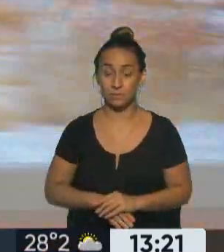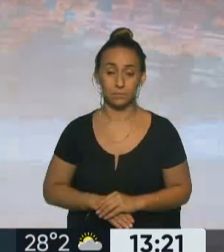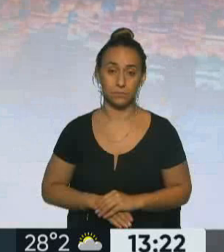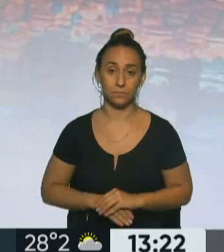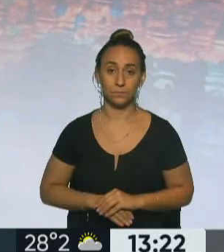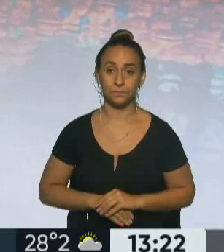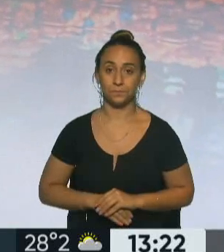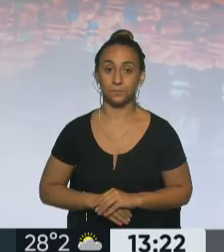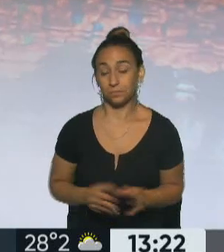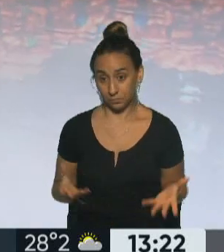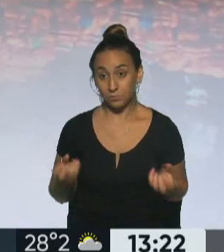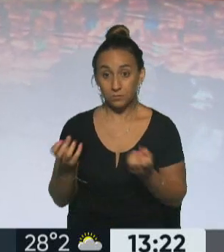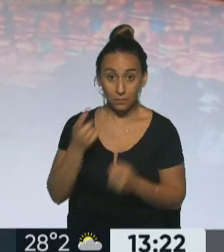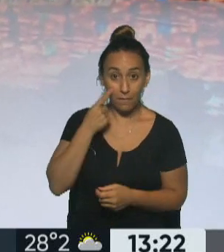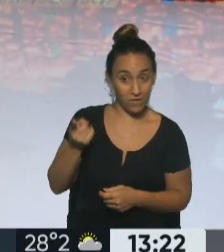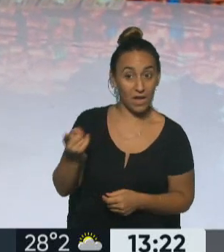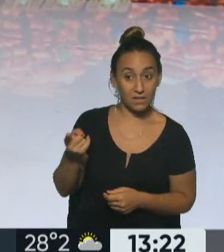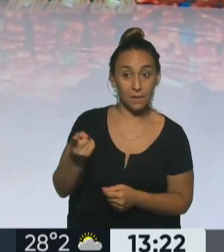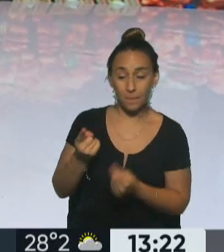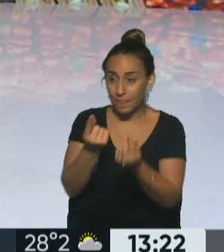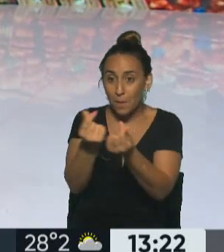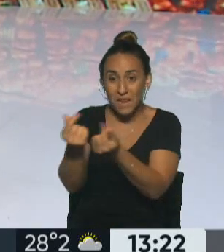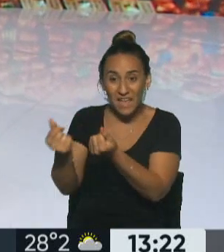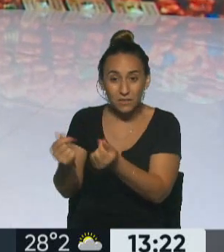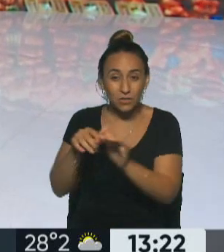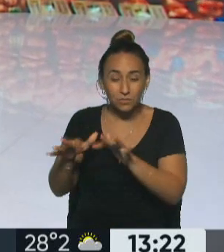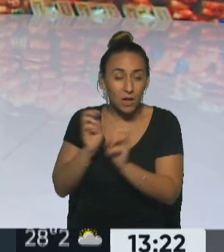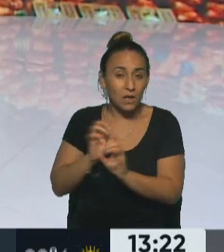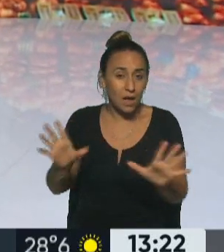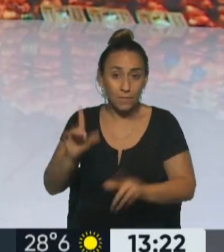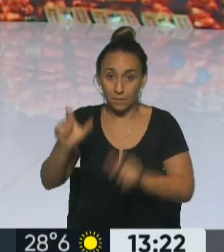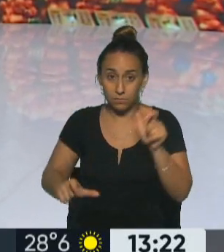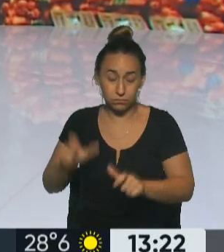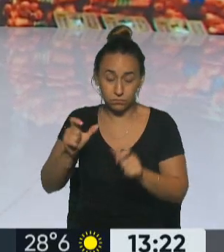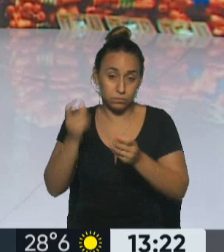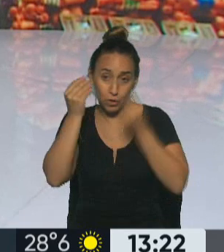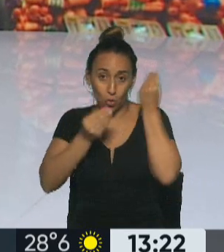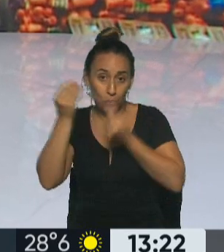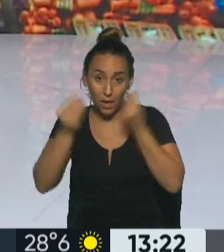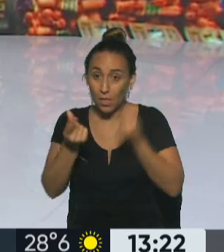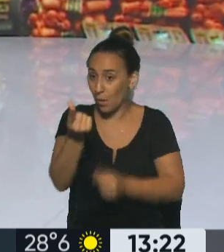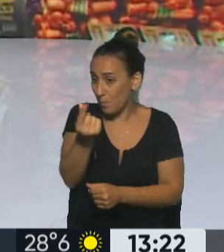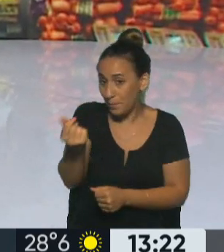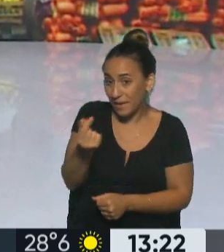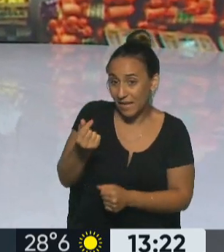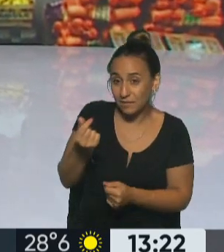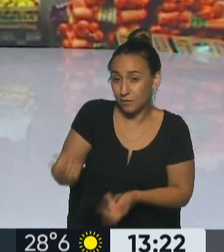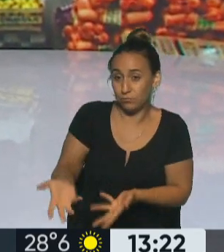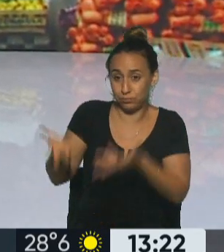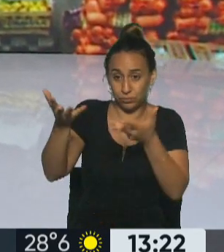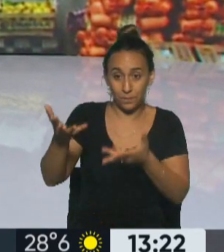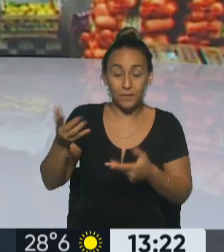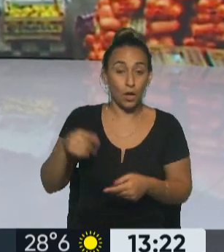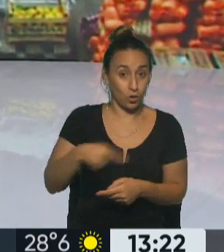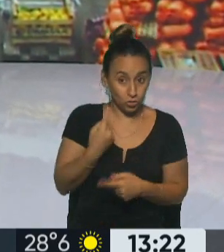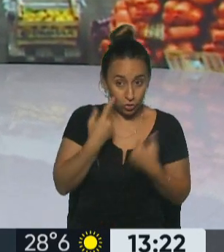carne Bueno muy bien Fíjate cómo es el tema precios eh la gravedad la preocupación el incremento que te marcamos todo el